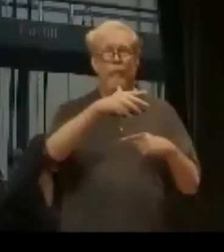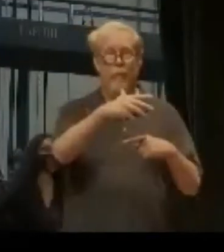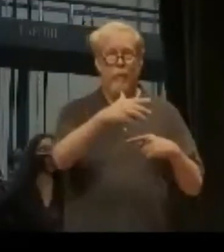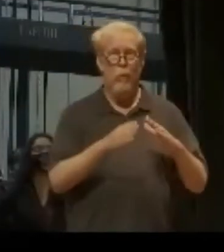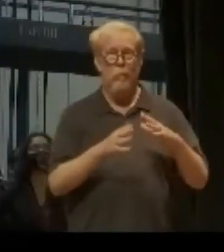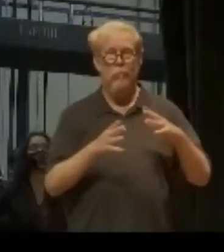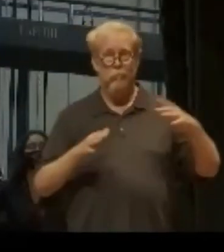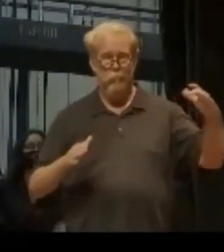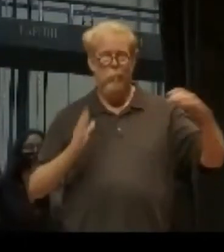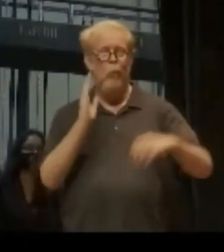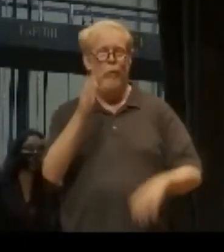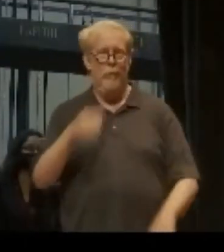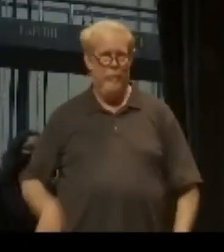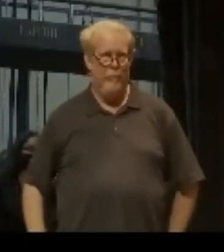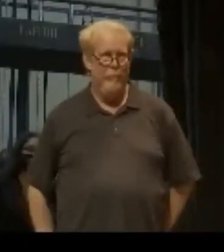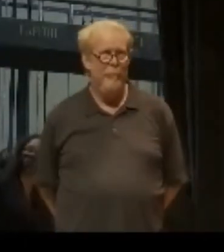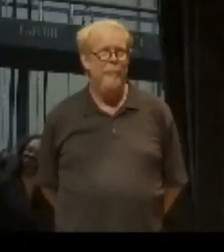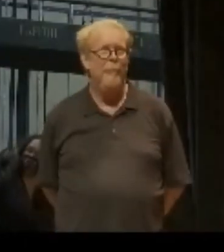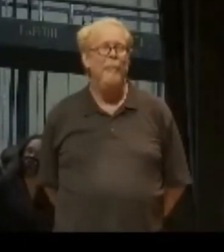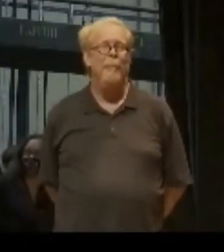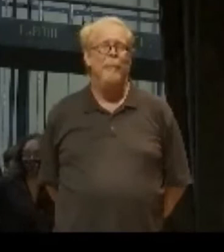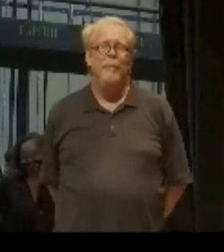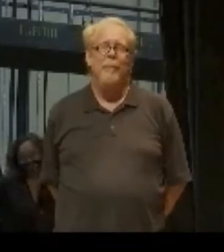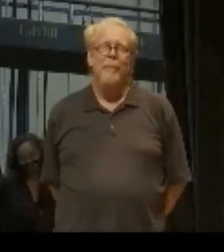Siguiente lámina.